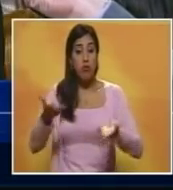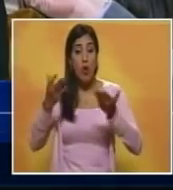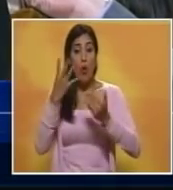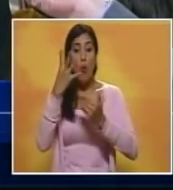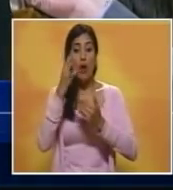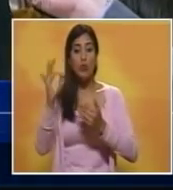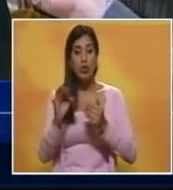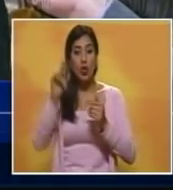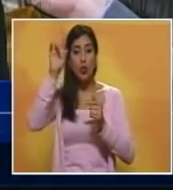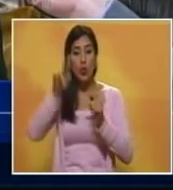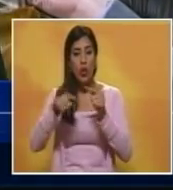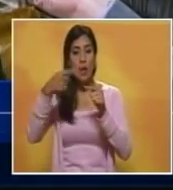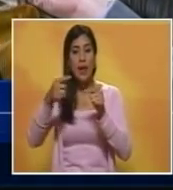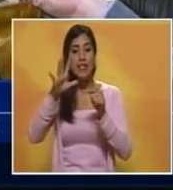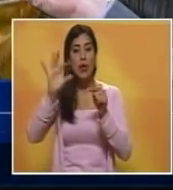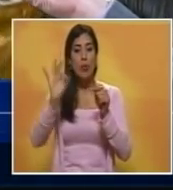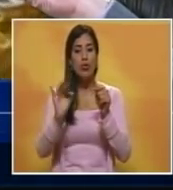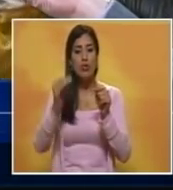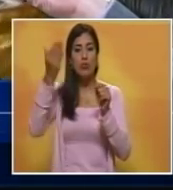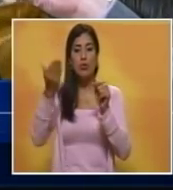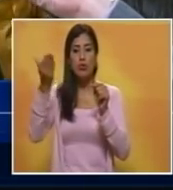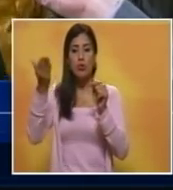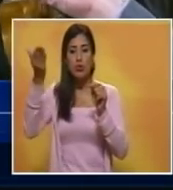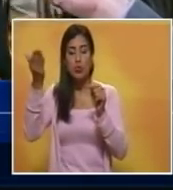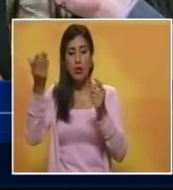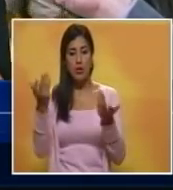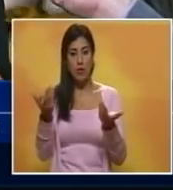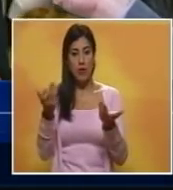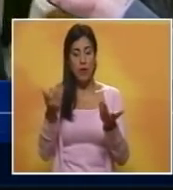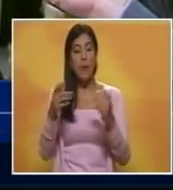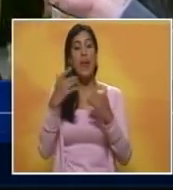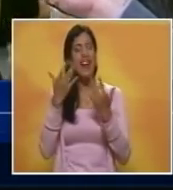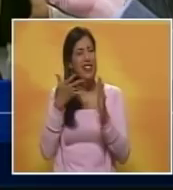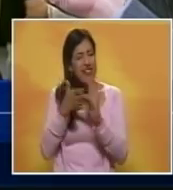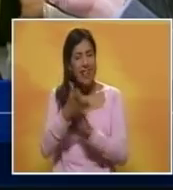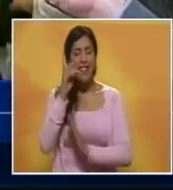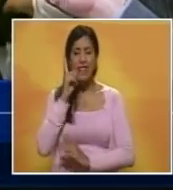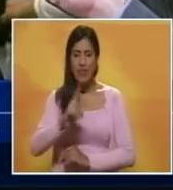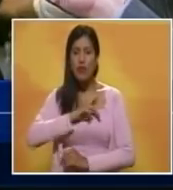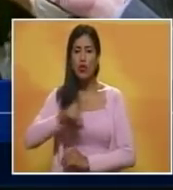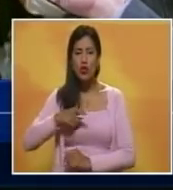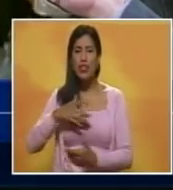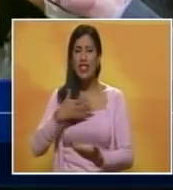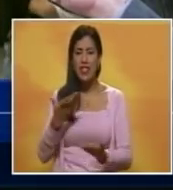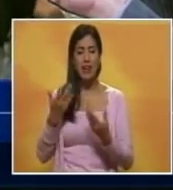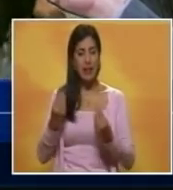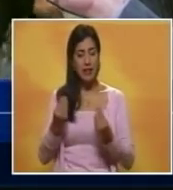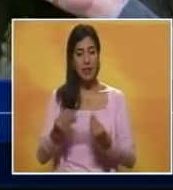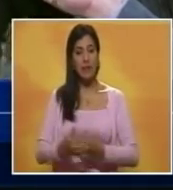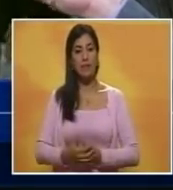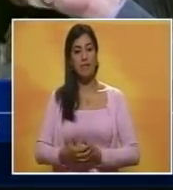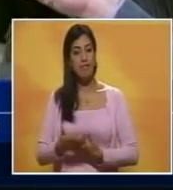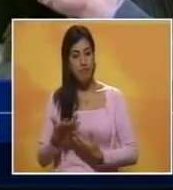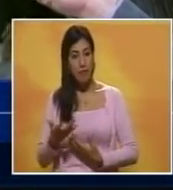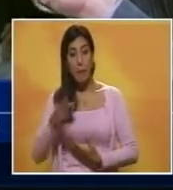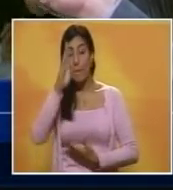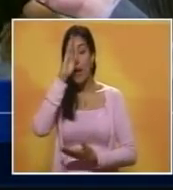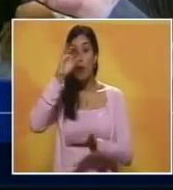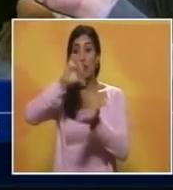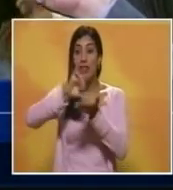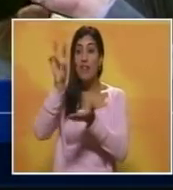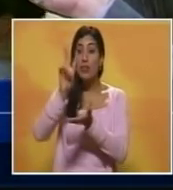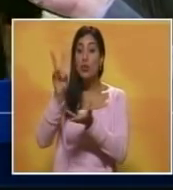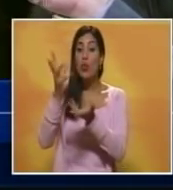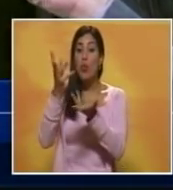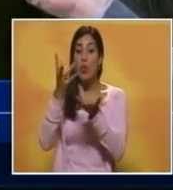del 4%, pues casi 5% de inflación. Entonces, ¿qué es lo que nosotros queremos con esto? Bueno, el Banco Central de